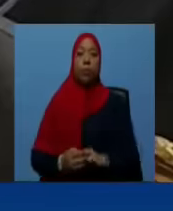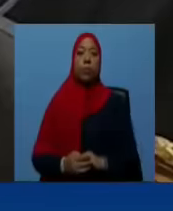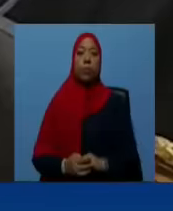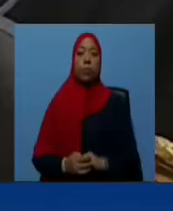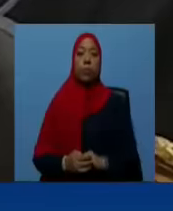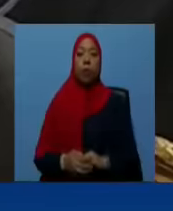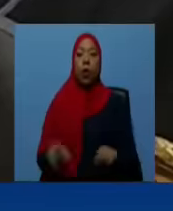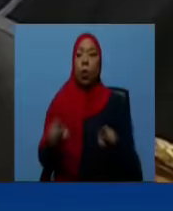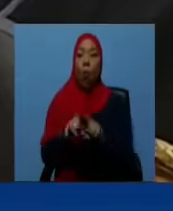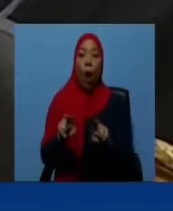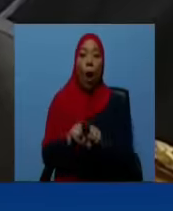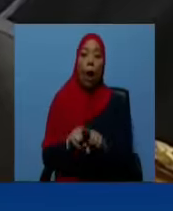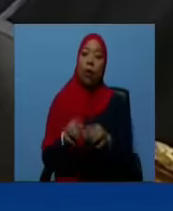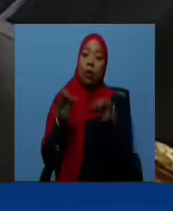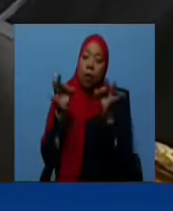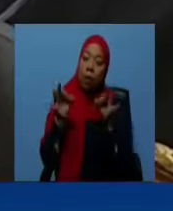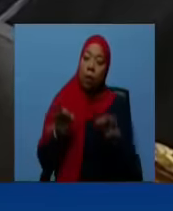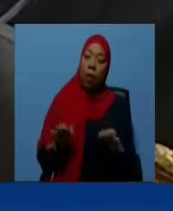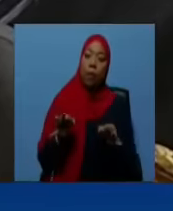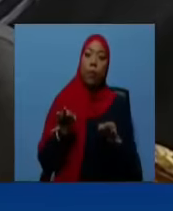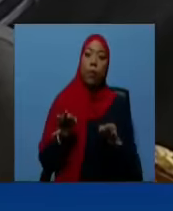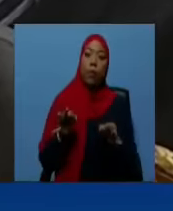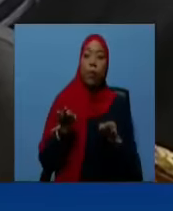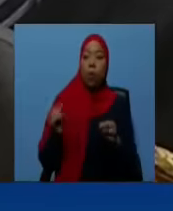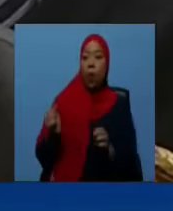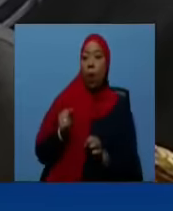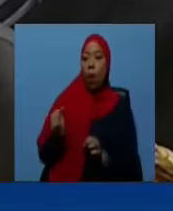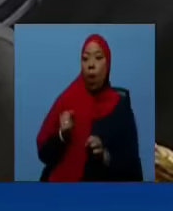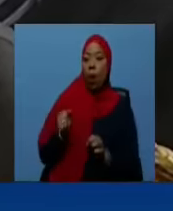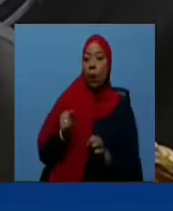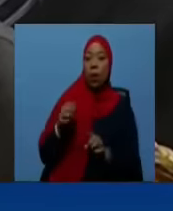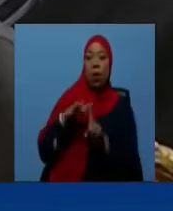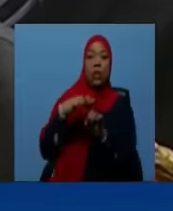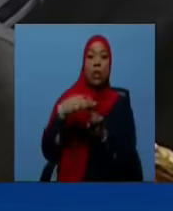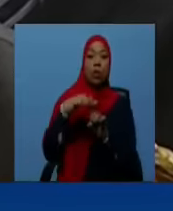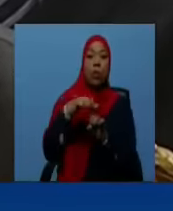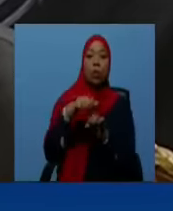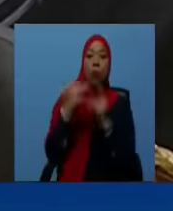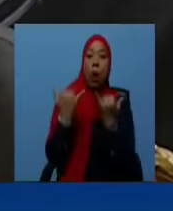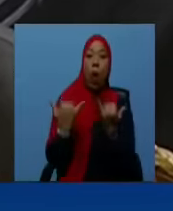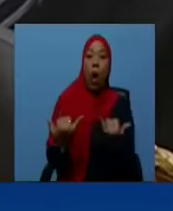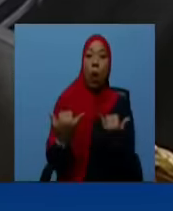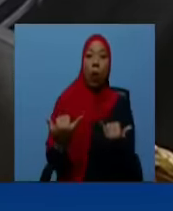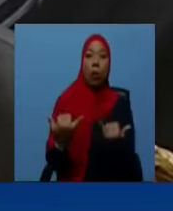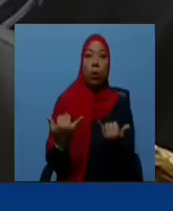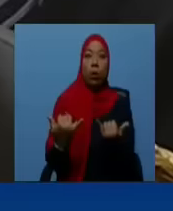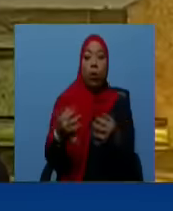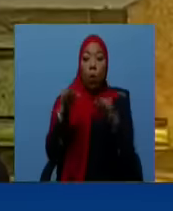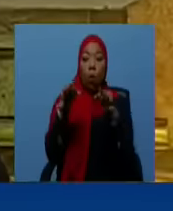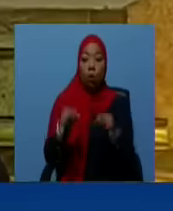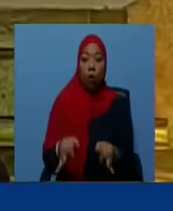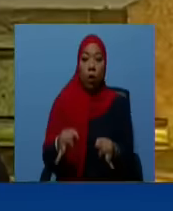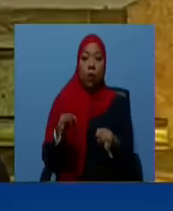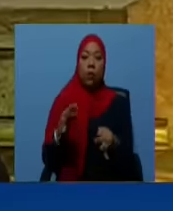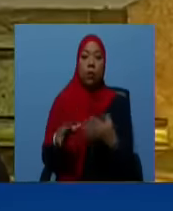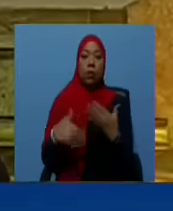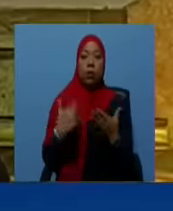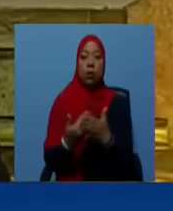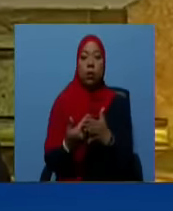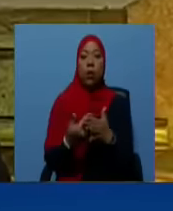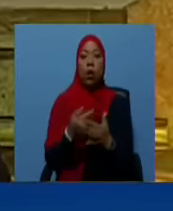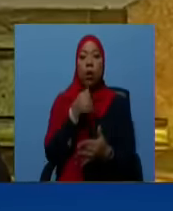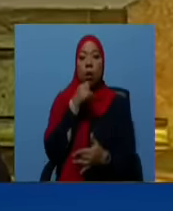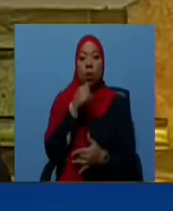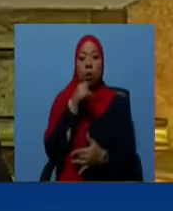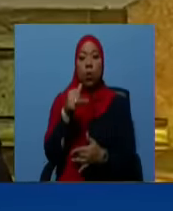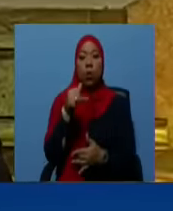siga robusto, pase cualquier coyuntura que le toque pasar y se fortalezca de aquí en adelante.